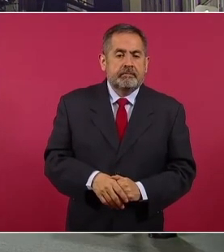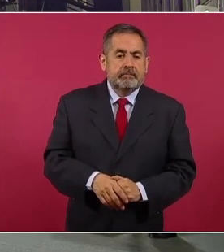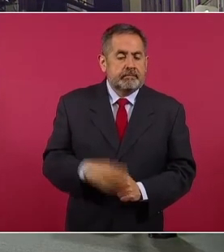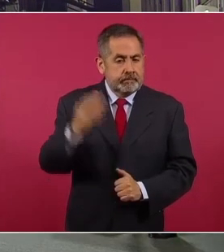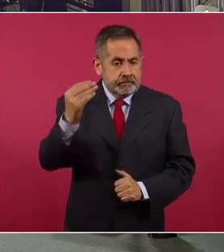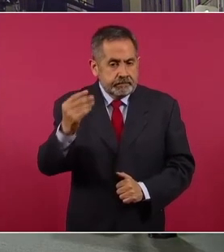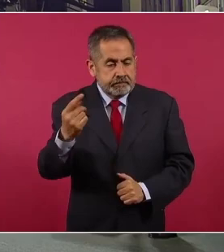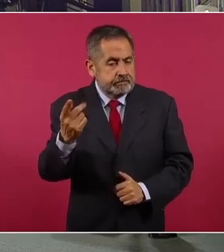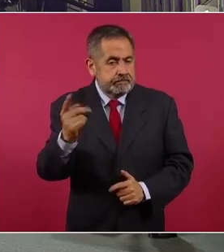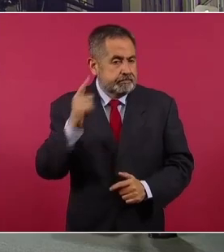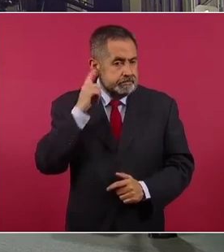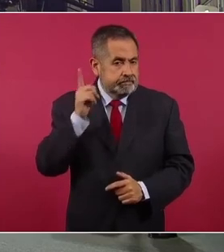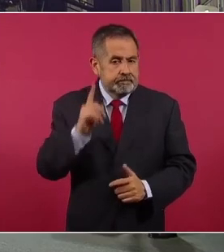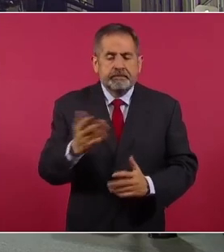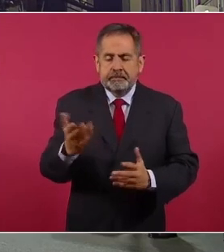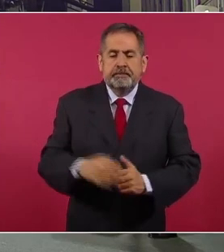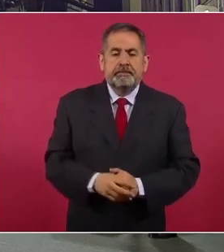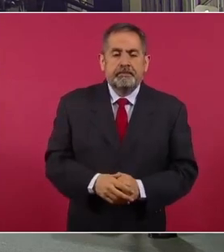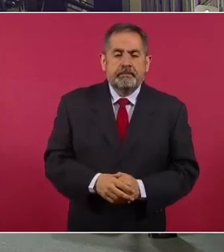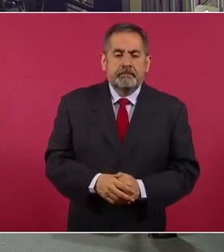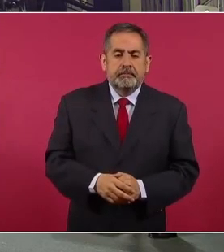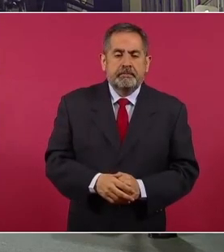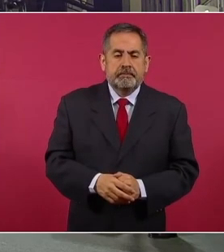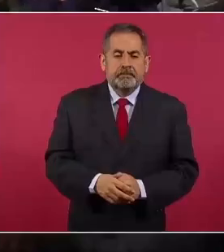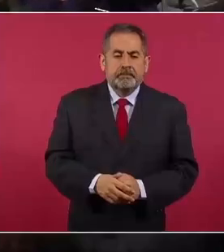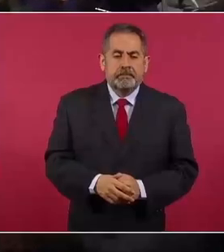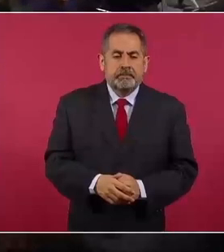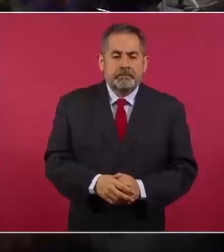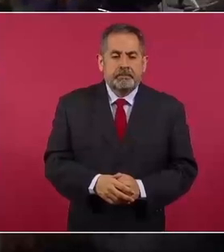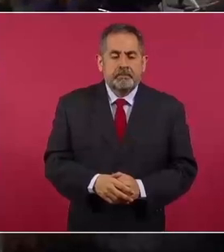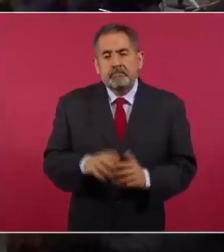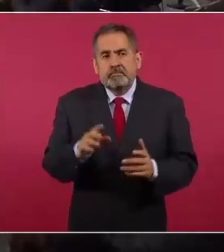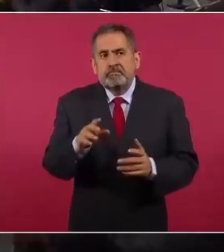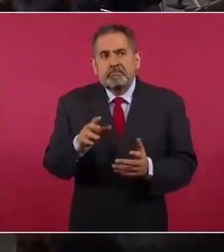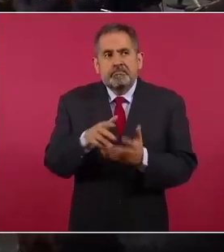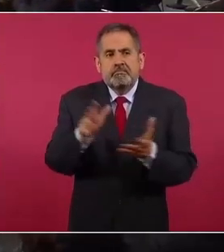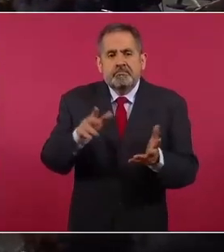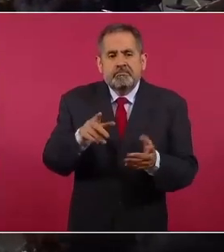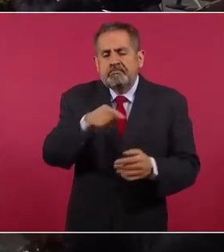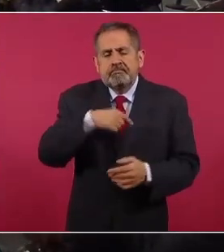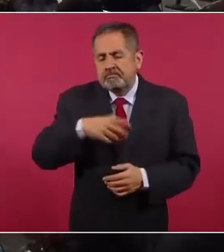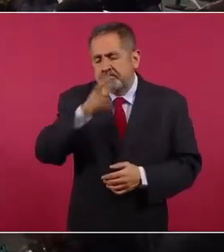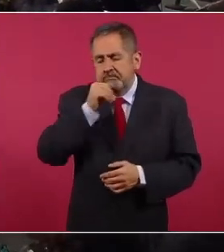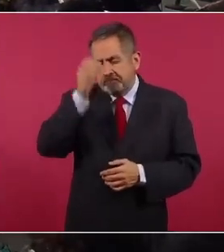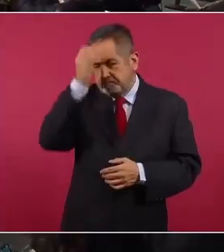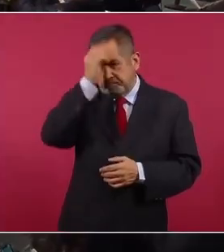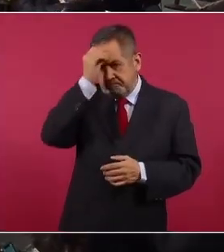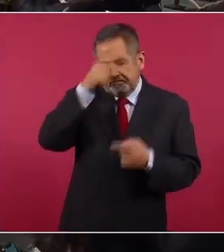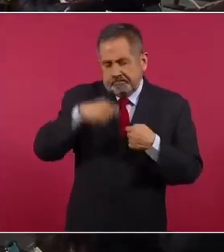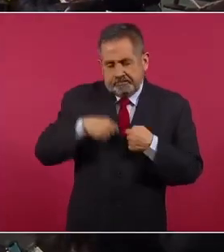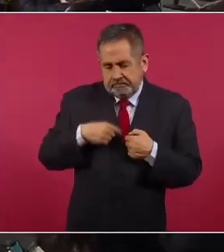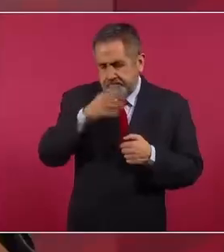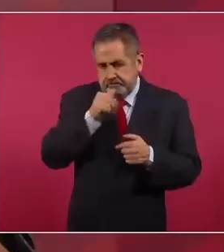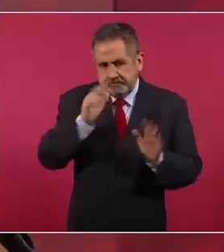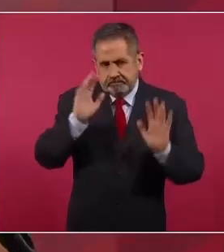complicidad? Ahora, no, en general no, yo no puedo opinar, ¿no?